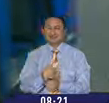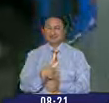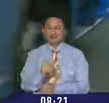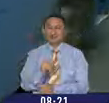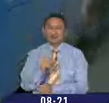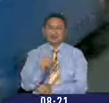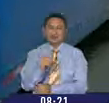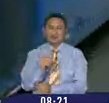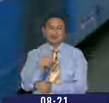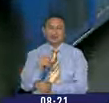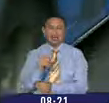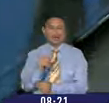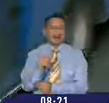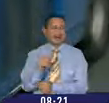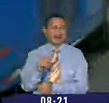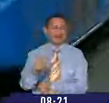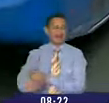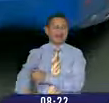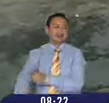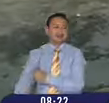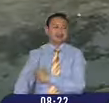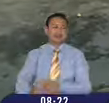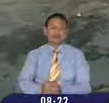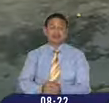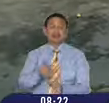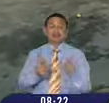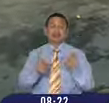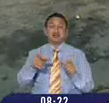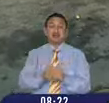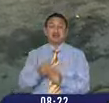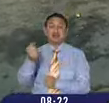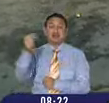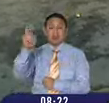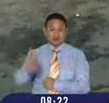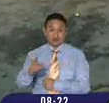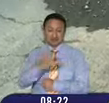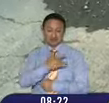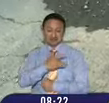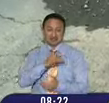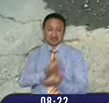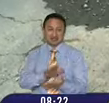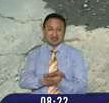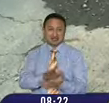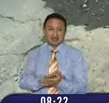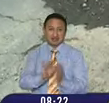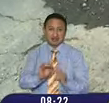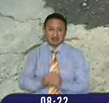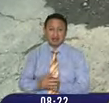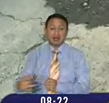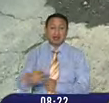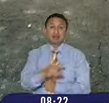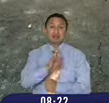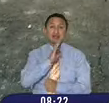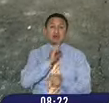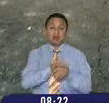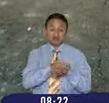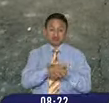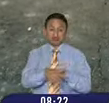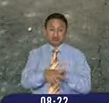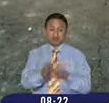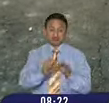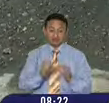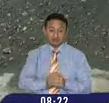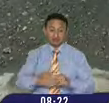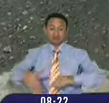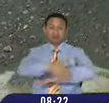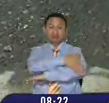Vamos a ver. Más tranquilos dicen sentirse los vecinos de la Ciudadela Ibarra, al sur de Quito, tras la reparación de una fuga de agua sobre